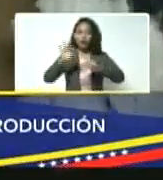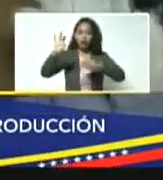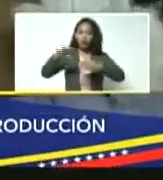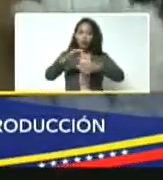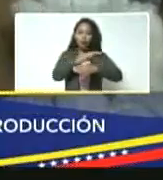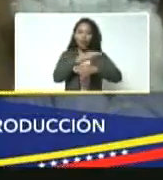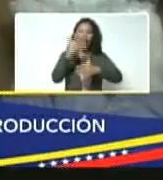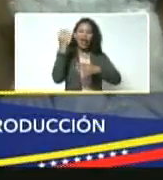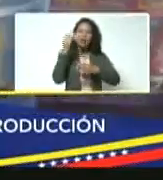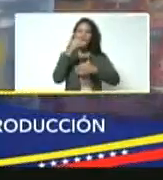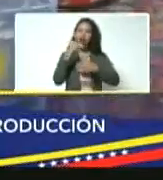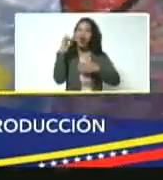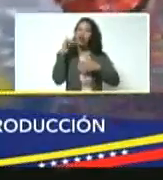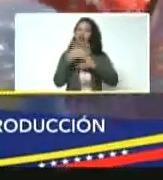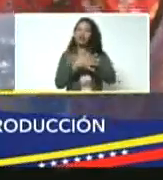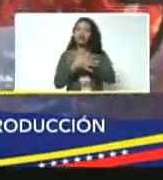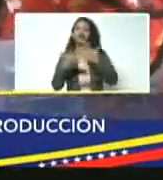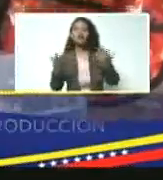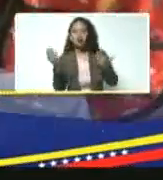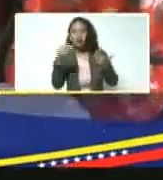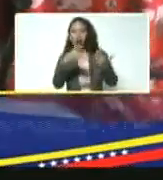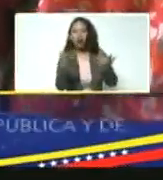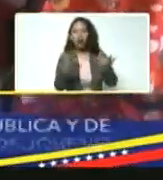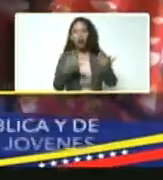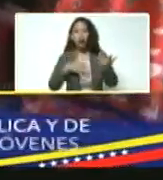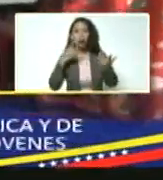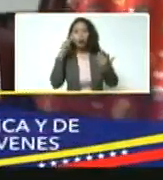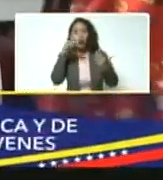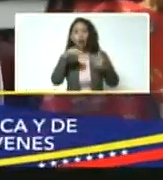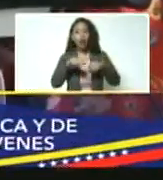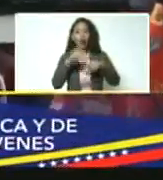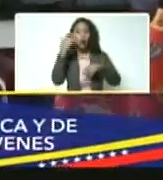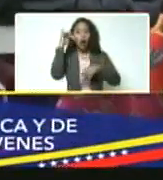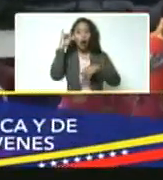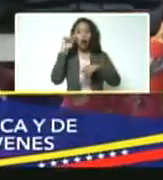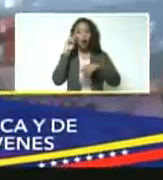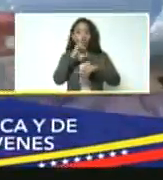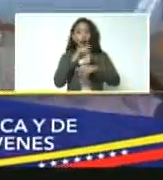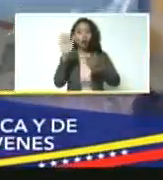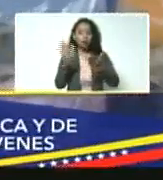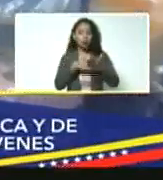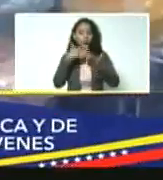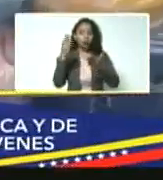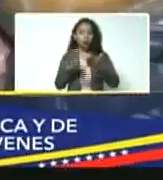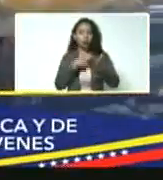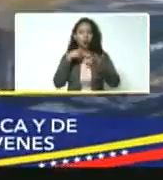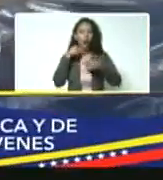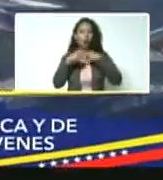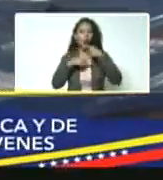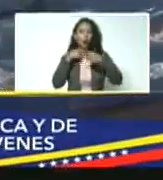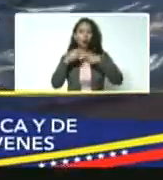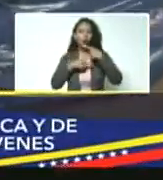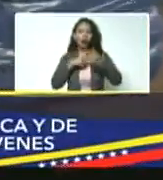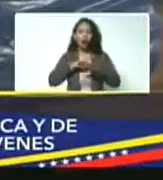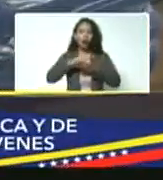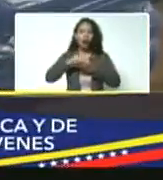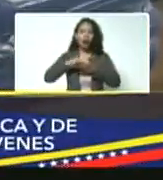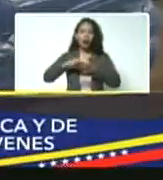¿qué más tenemos por aquí, Yelitza? ¿Qué me cuenta? Bueno, podemos ver aquí todo lo que tiene que ver pues con libretas, con colores,